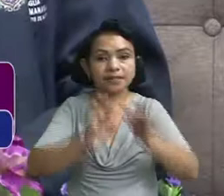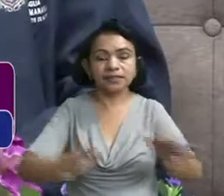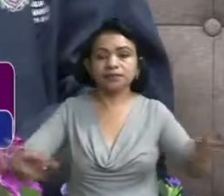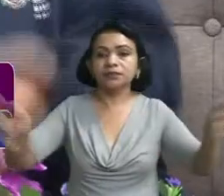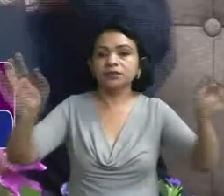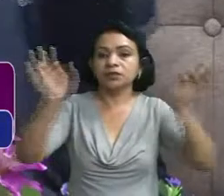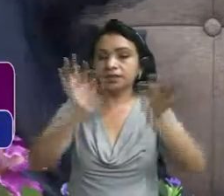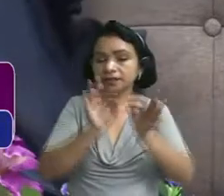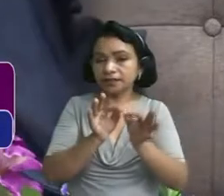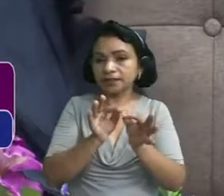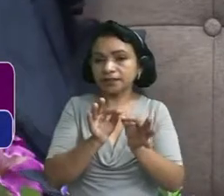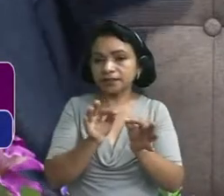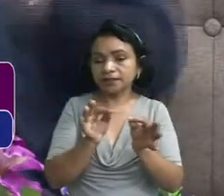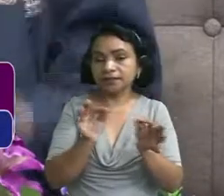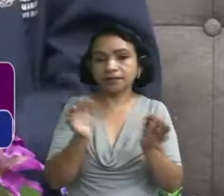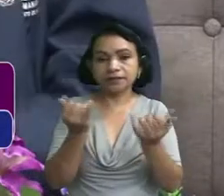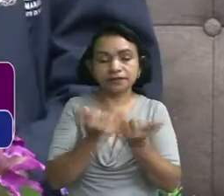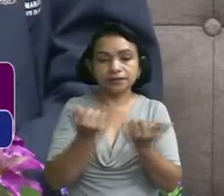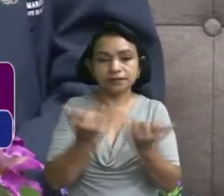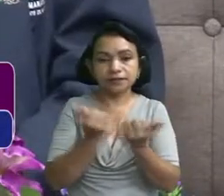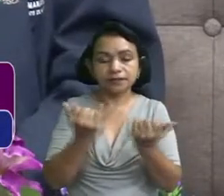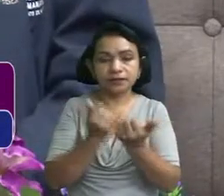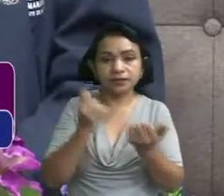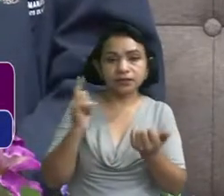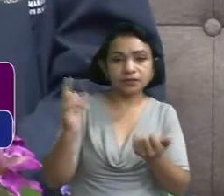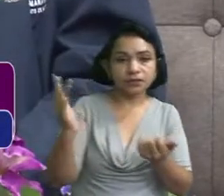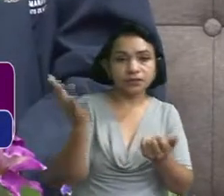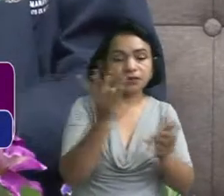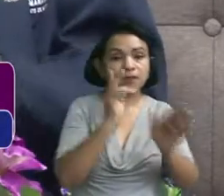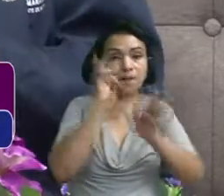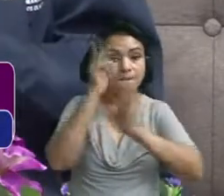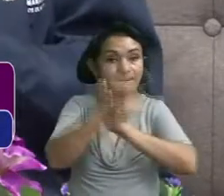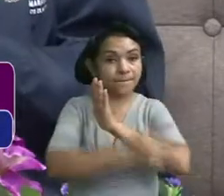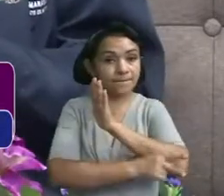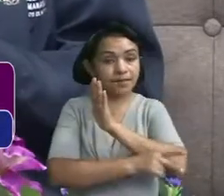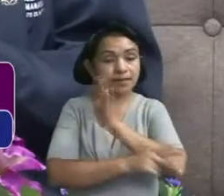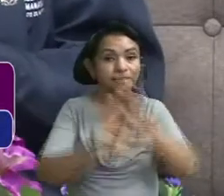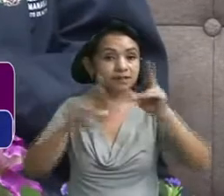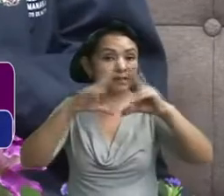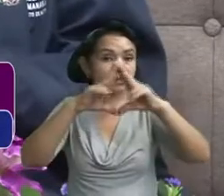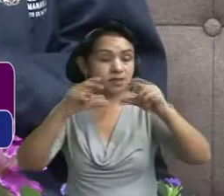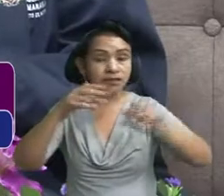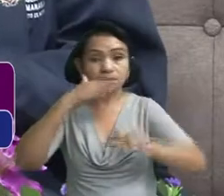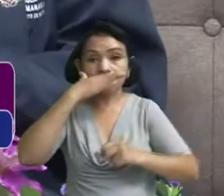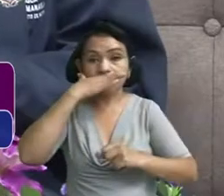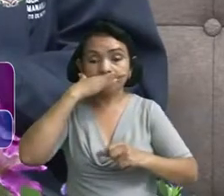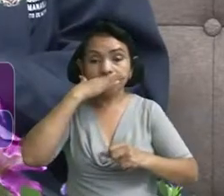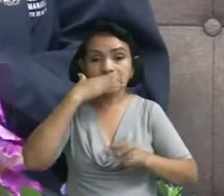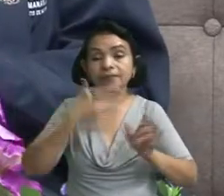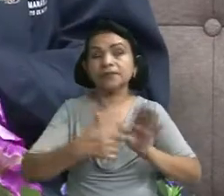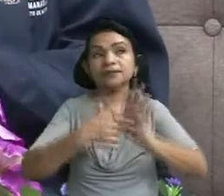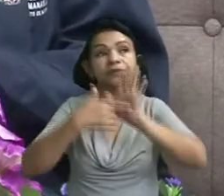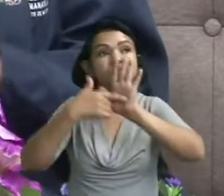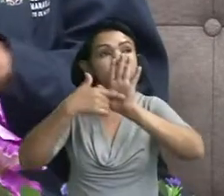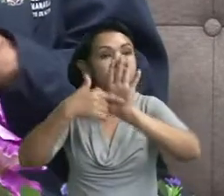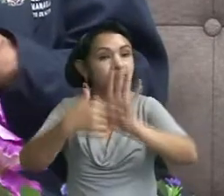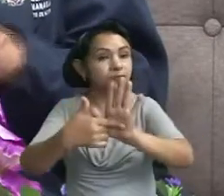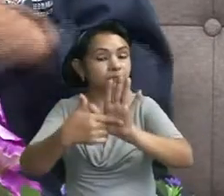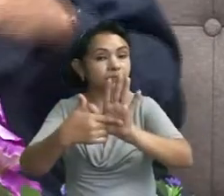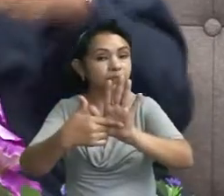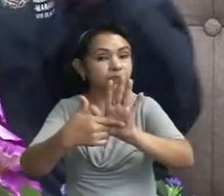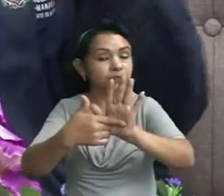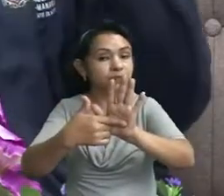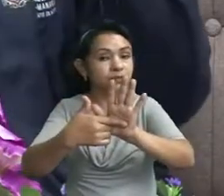importante, a tal nivel que casi tenemos relaciones con todo el mundo, pues. Entonces, Nicaragua, el sandinismo, ha sido ejemplo,